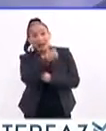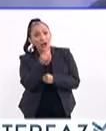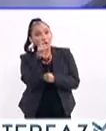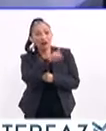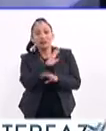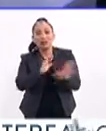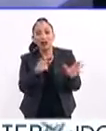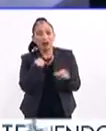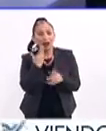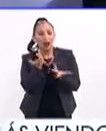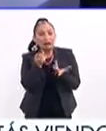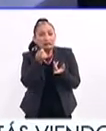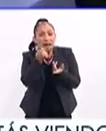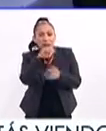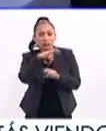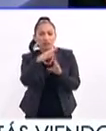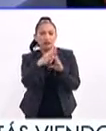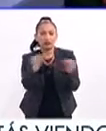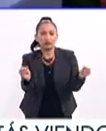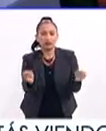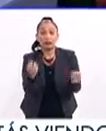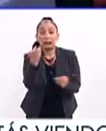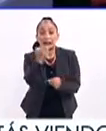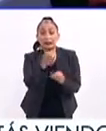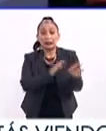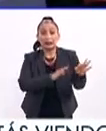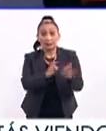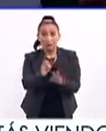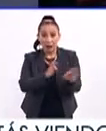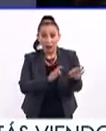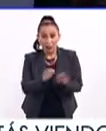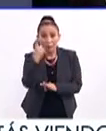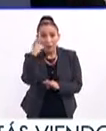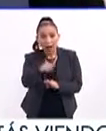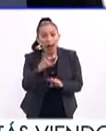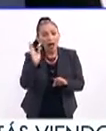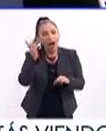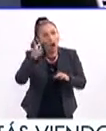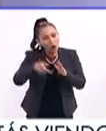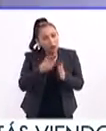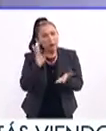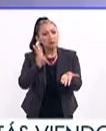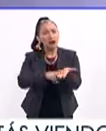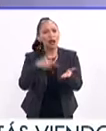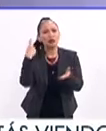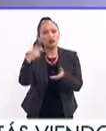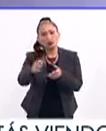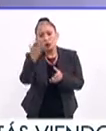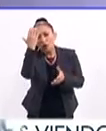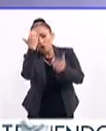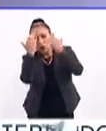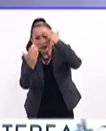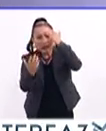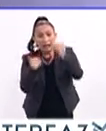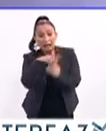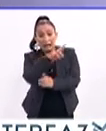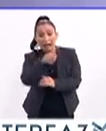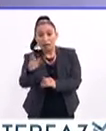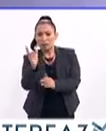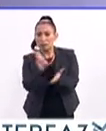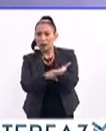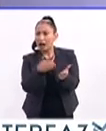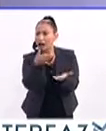lenguas estén en agonía, pero este trabajo para su revaloración, para su conocimiento y